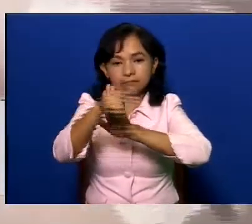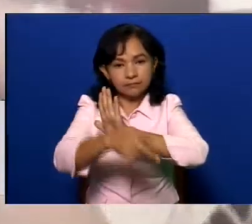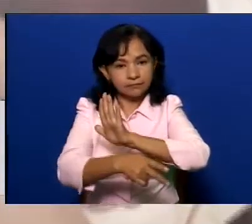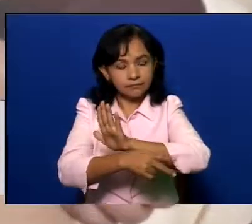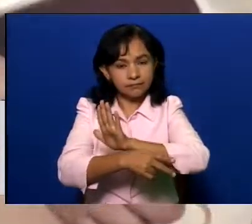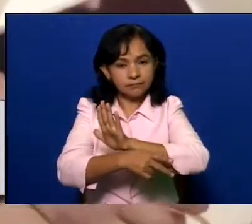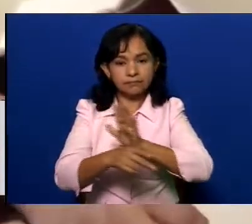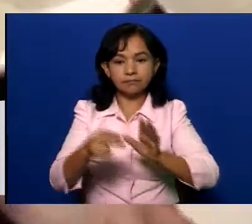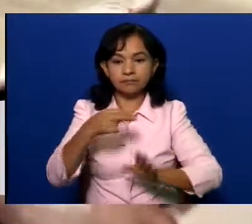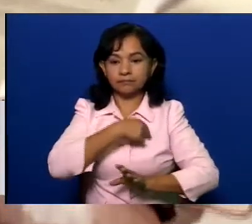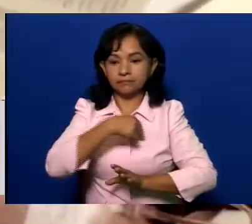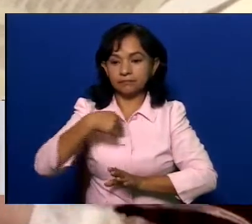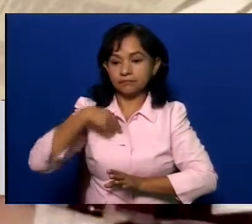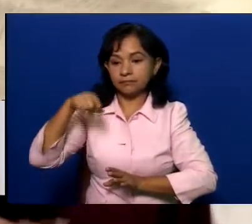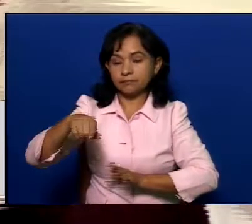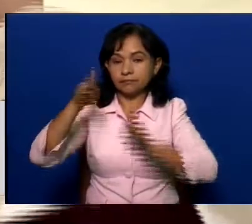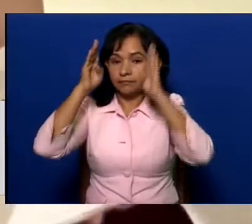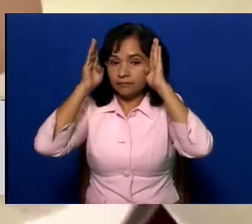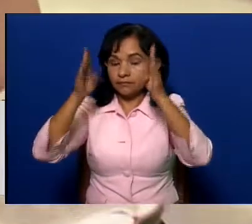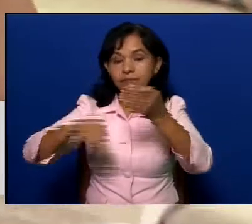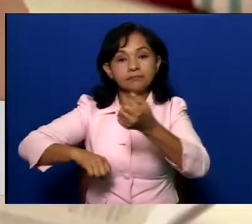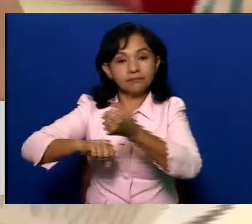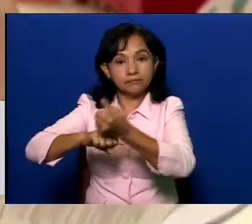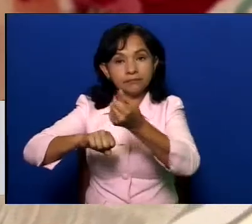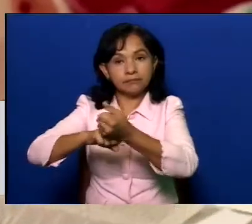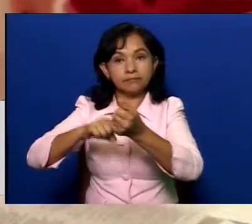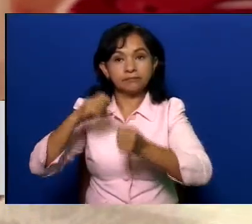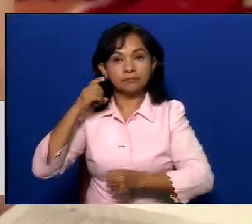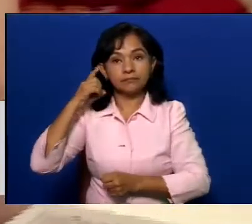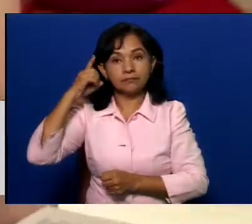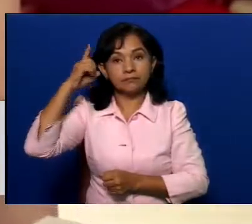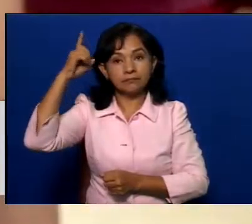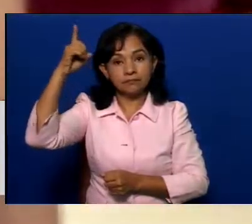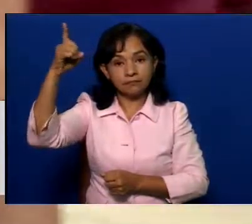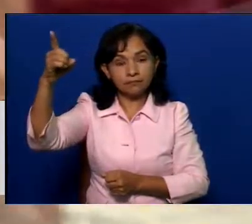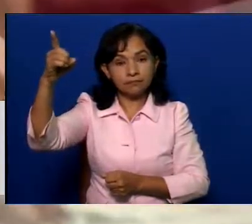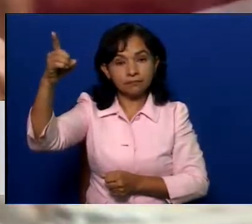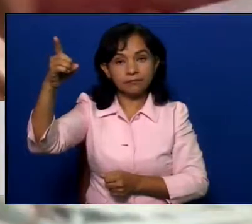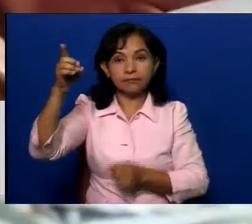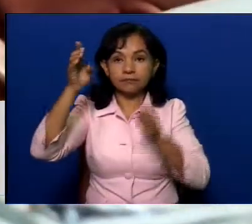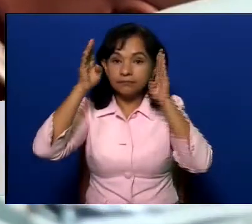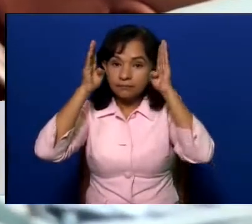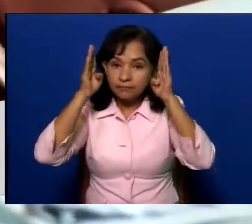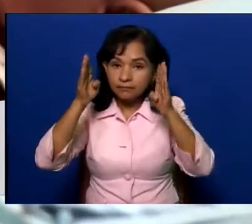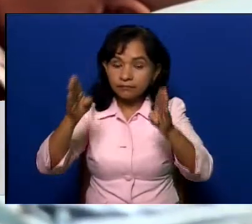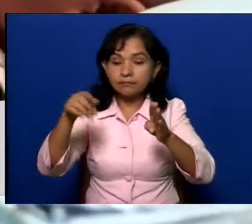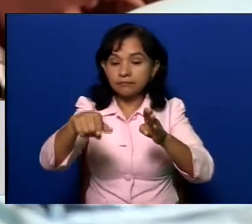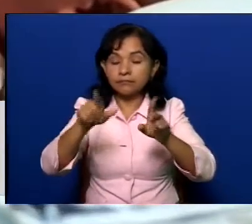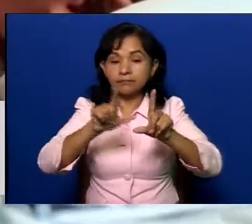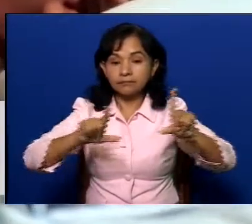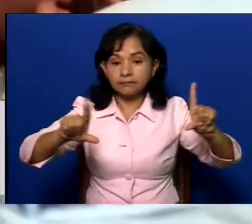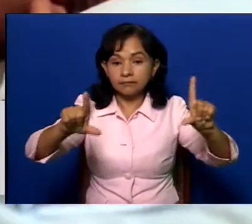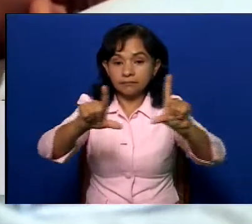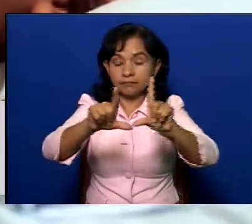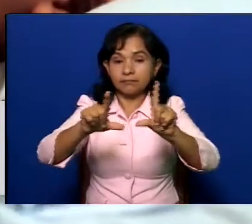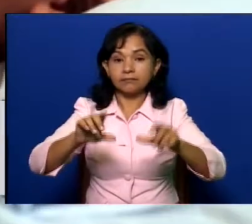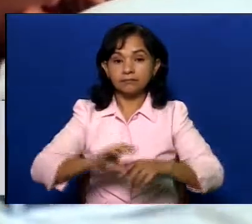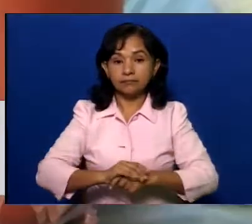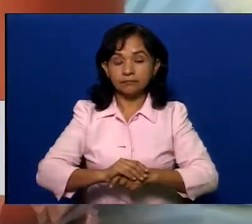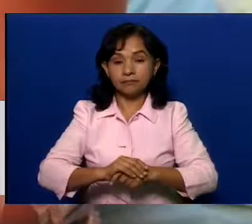Un día estaba yo triste, muy tristemente, viendo cómo caía el agua de una